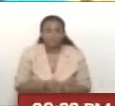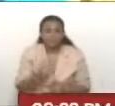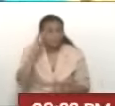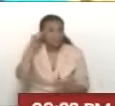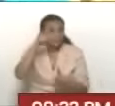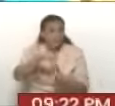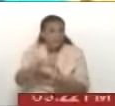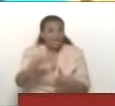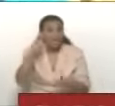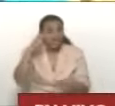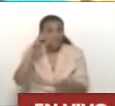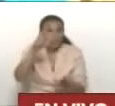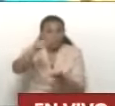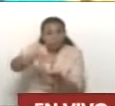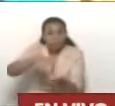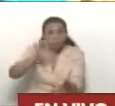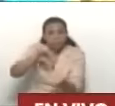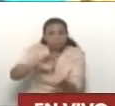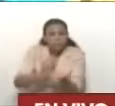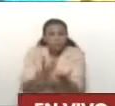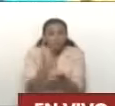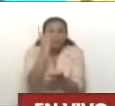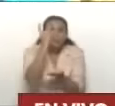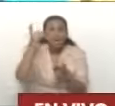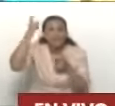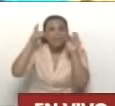Eso fue lo que sembró nuestro comandante Chávez.